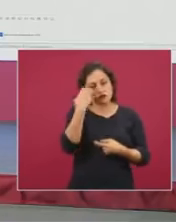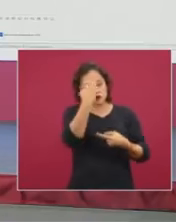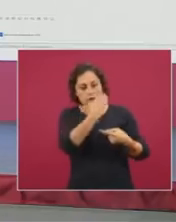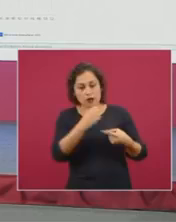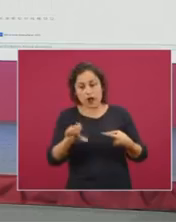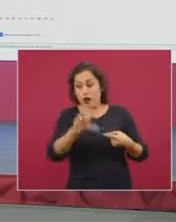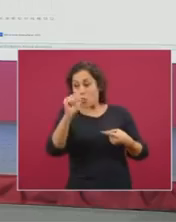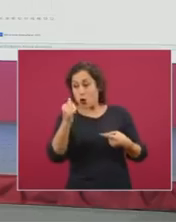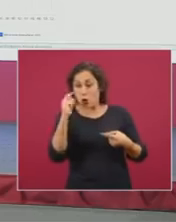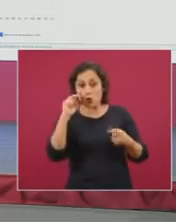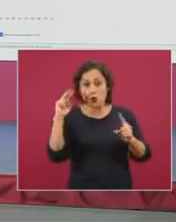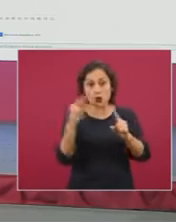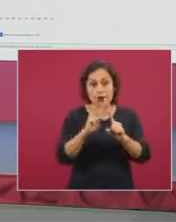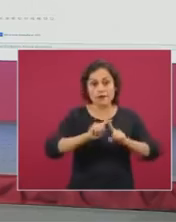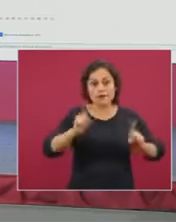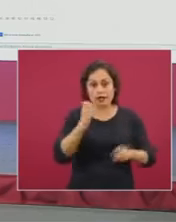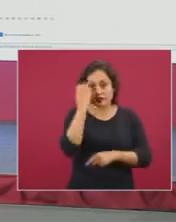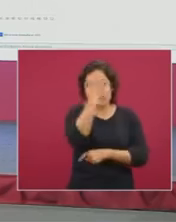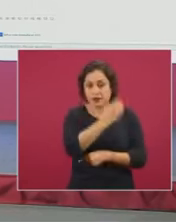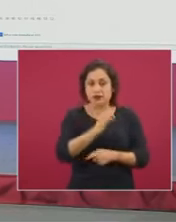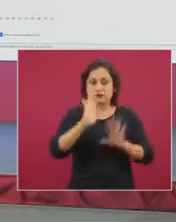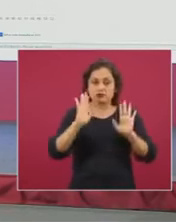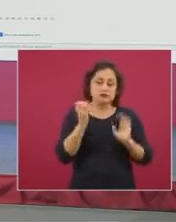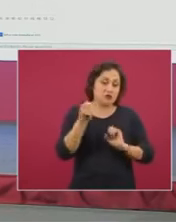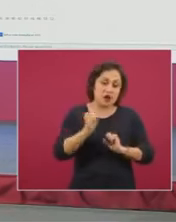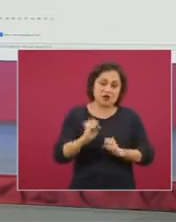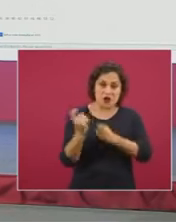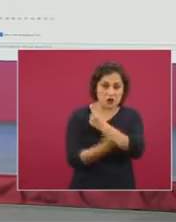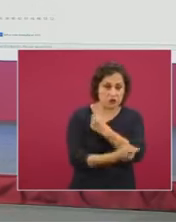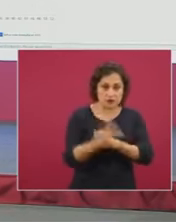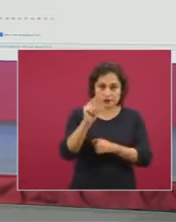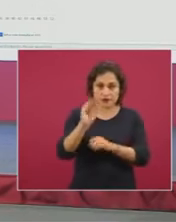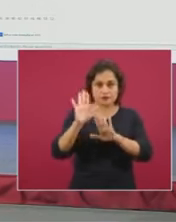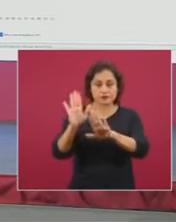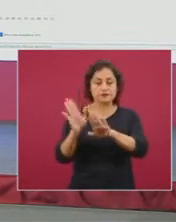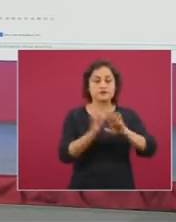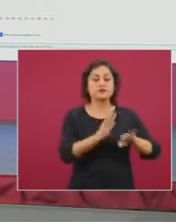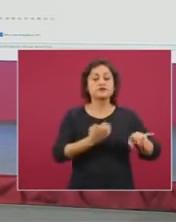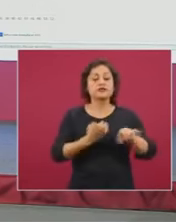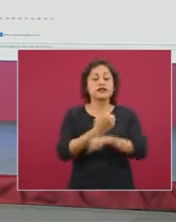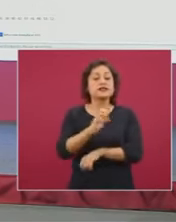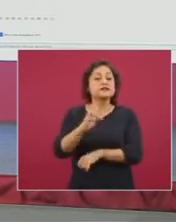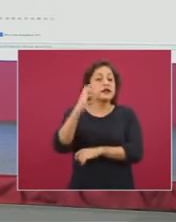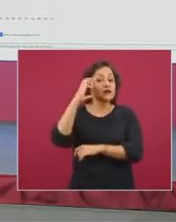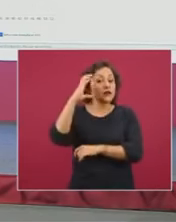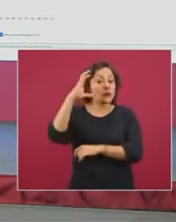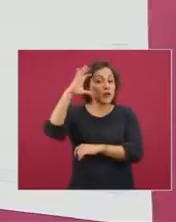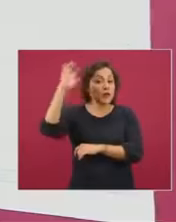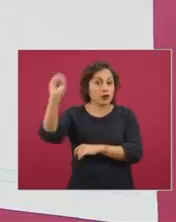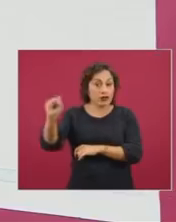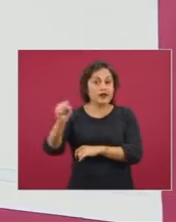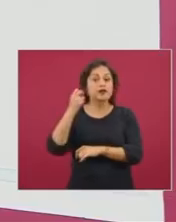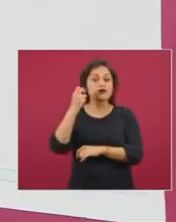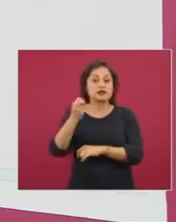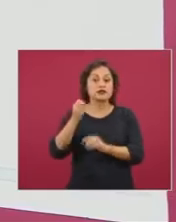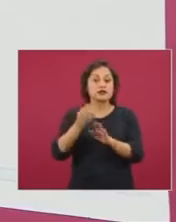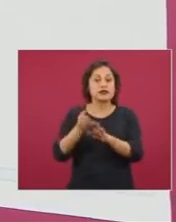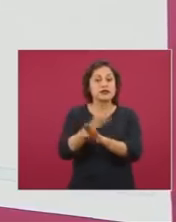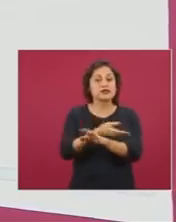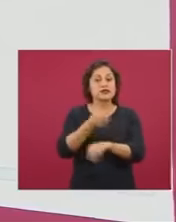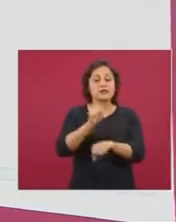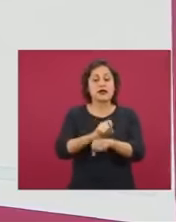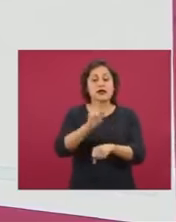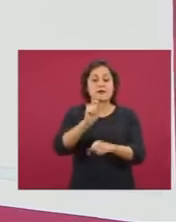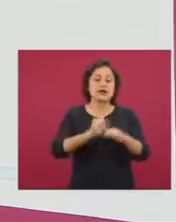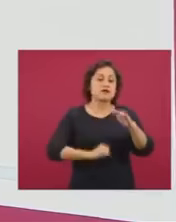heterogeneidad no es una cosa automática. El caso de Morelos tuvo su pico máximo en la semana 20 y a partir de la semana